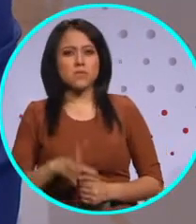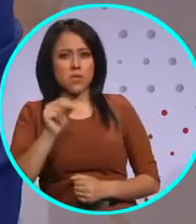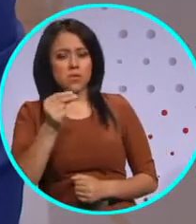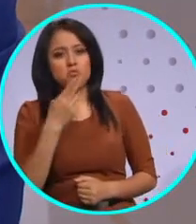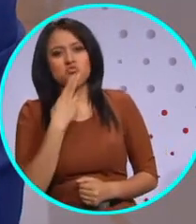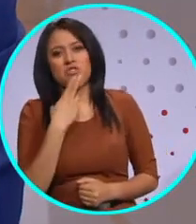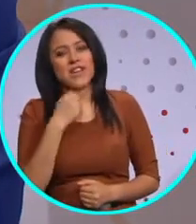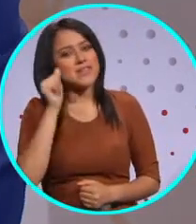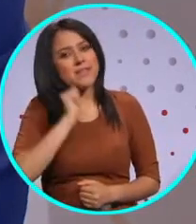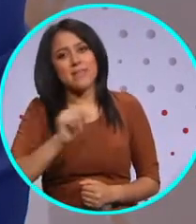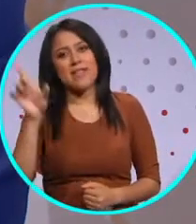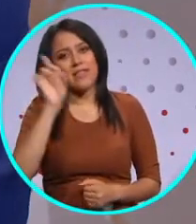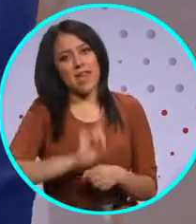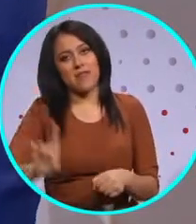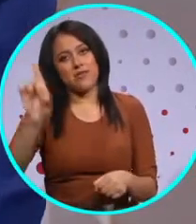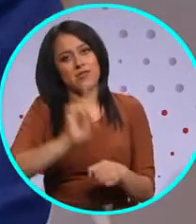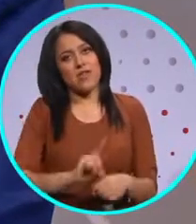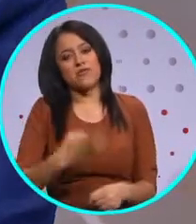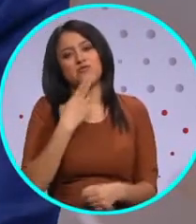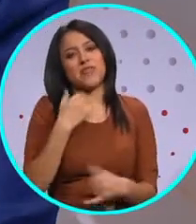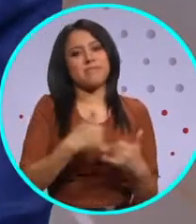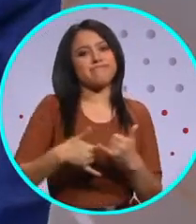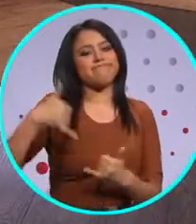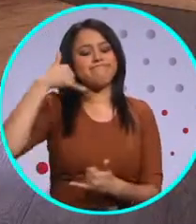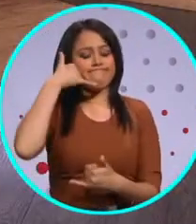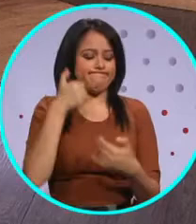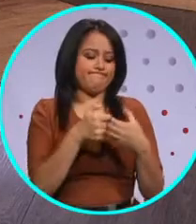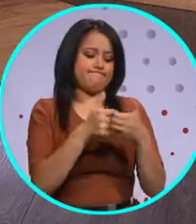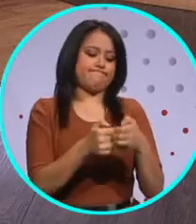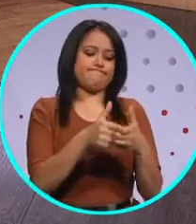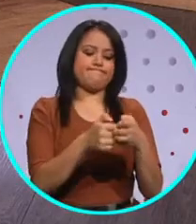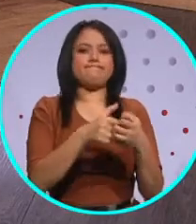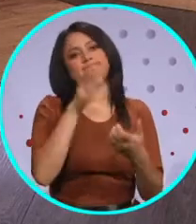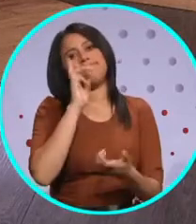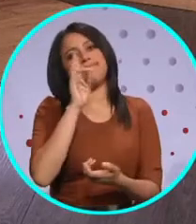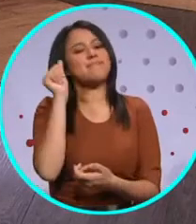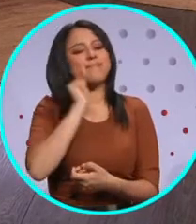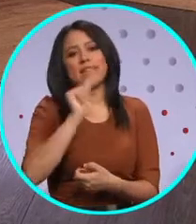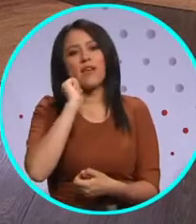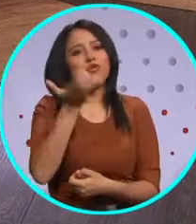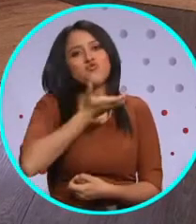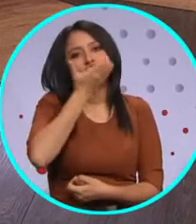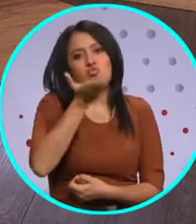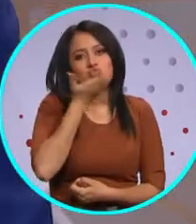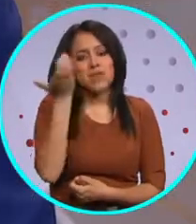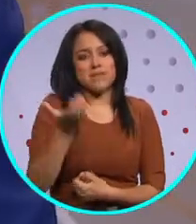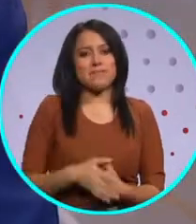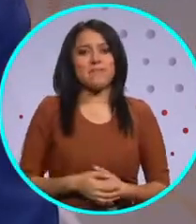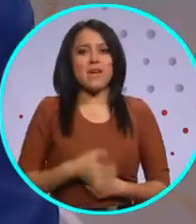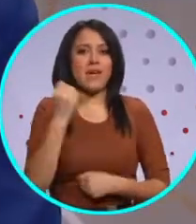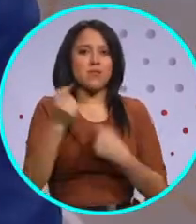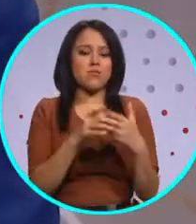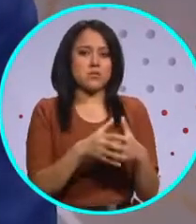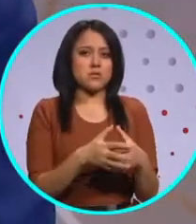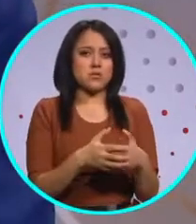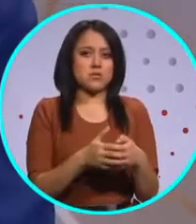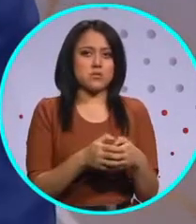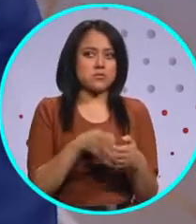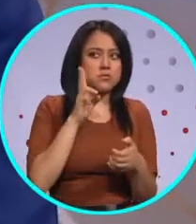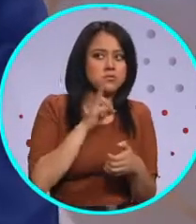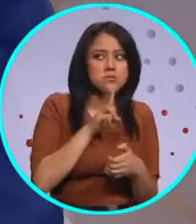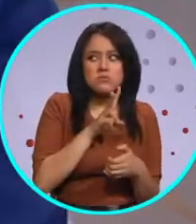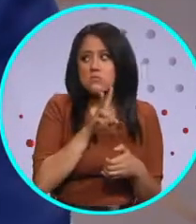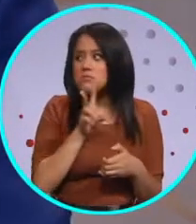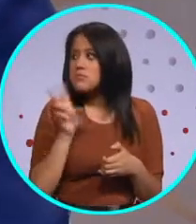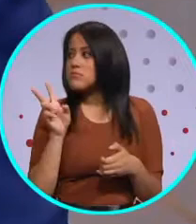cotidiano del señor arios donde en el celular todo el día están chateando y si se dan cuenta los que viven chateando que hay alguien detrás de